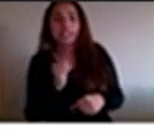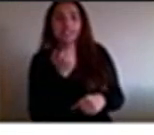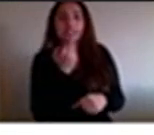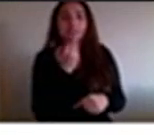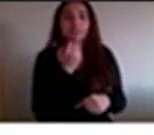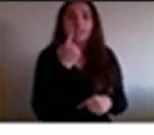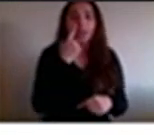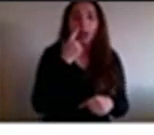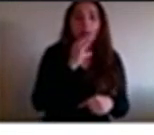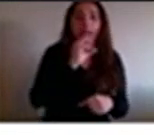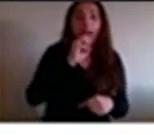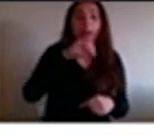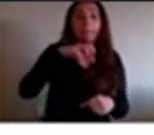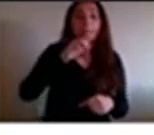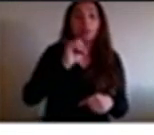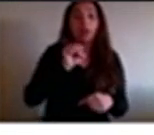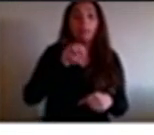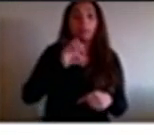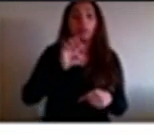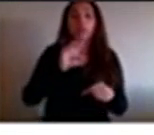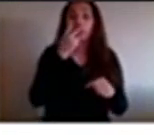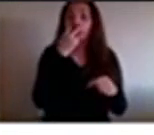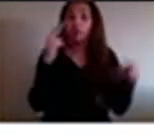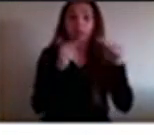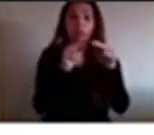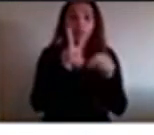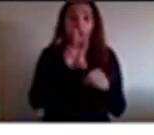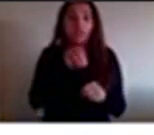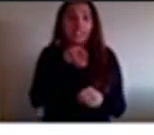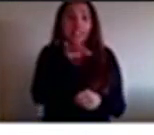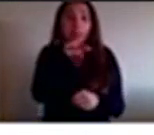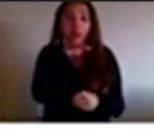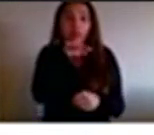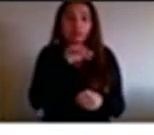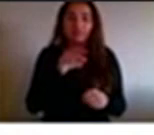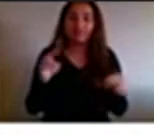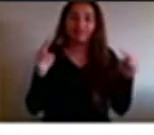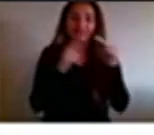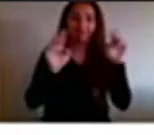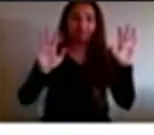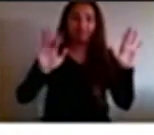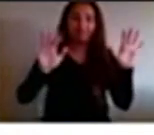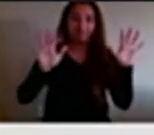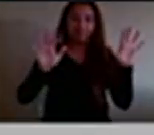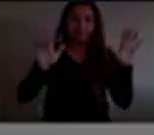a todos y nos vemos en 20 minutos. Vale, chao, chao a todos.